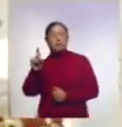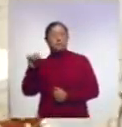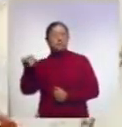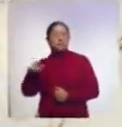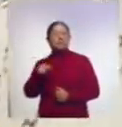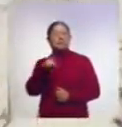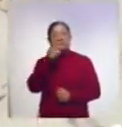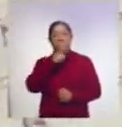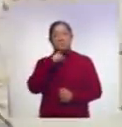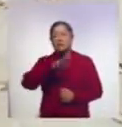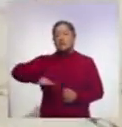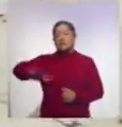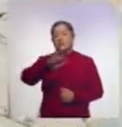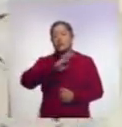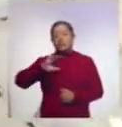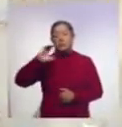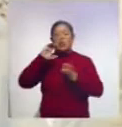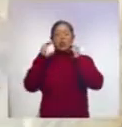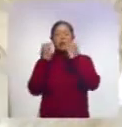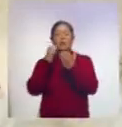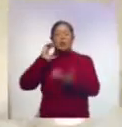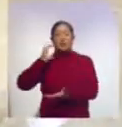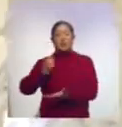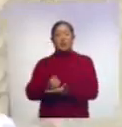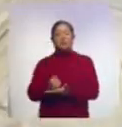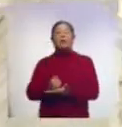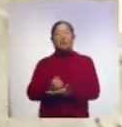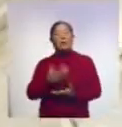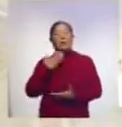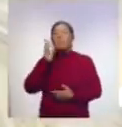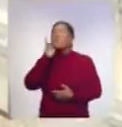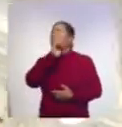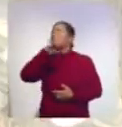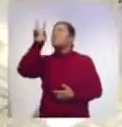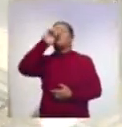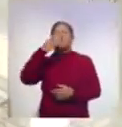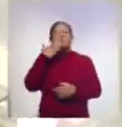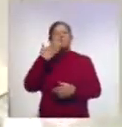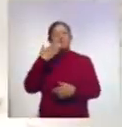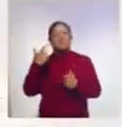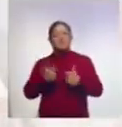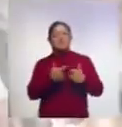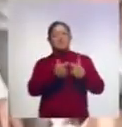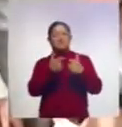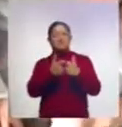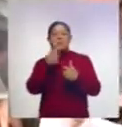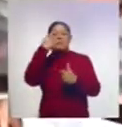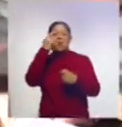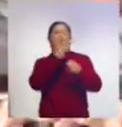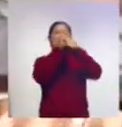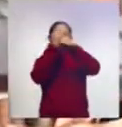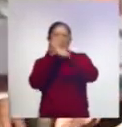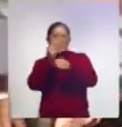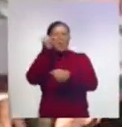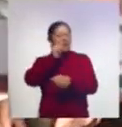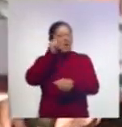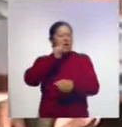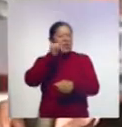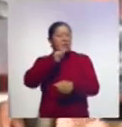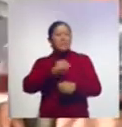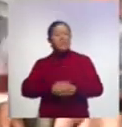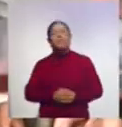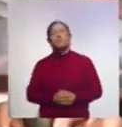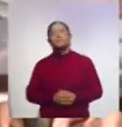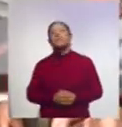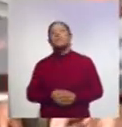de la comunidad católica en la entidad ha permitido mantener en buenas condiciones los templos. Pero hay otro tipo de espacios que también son